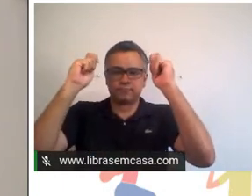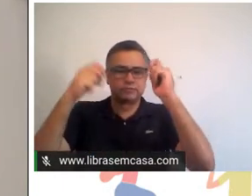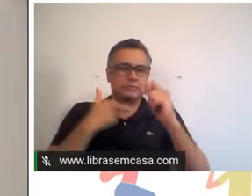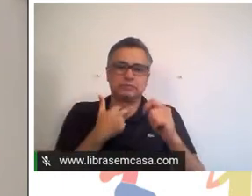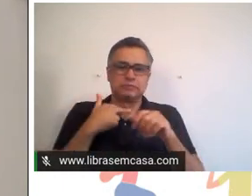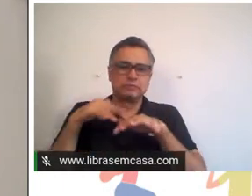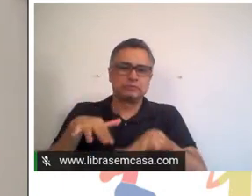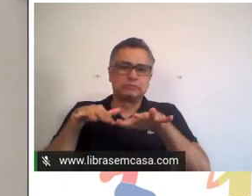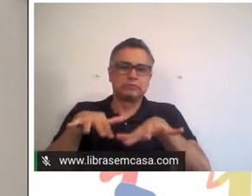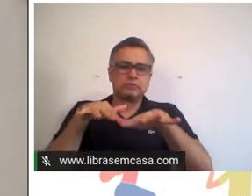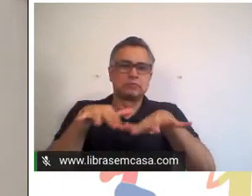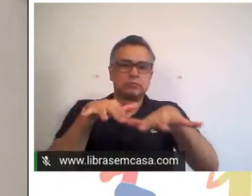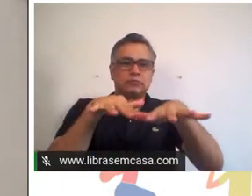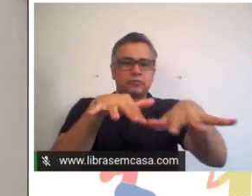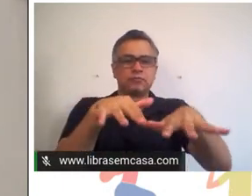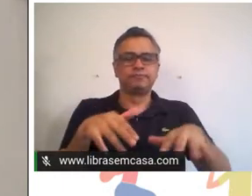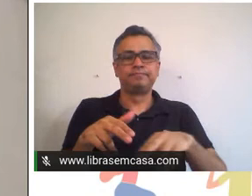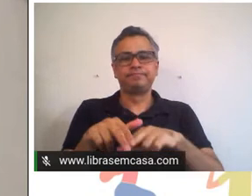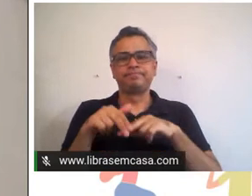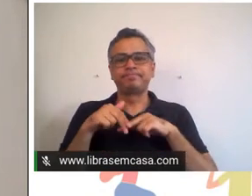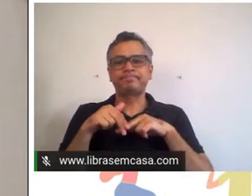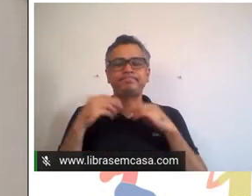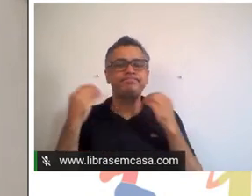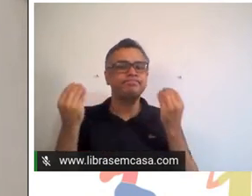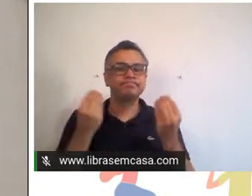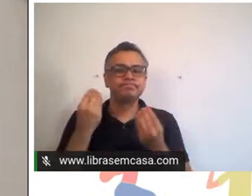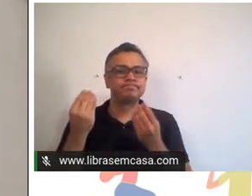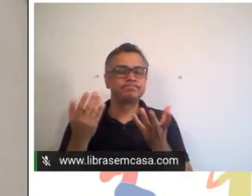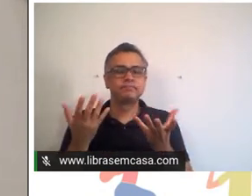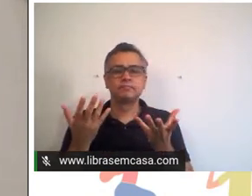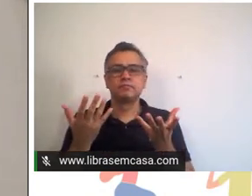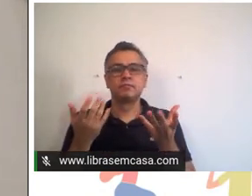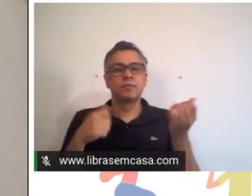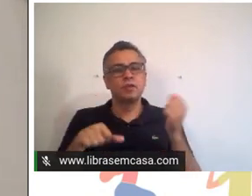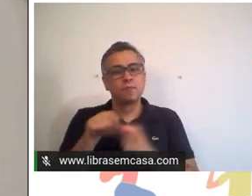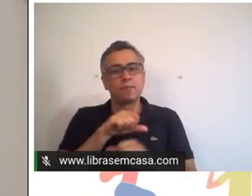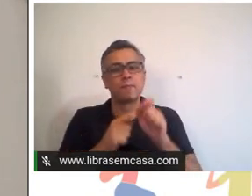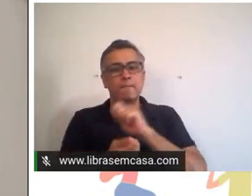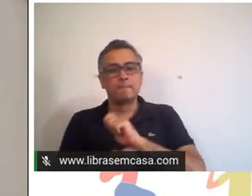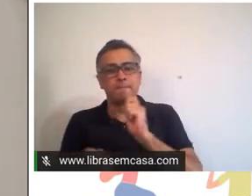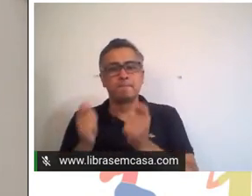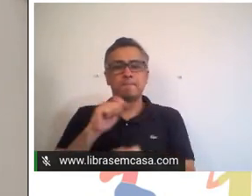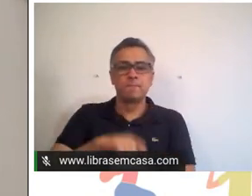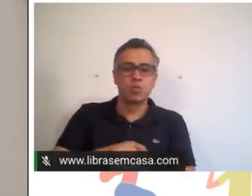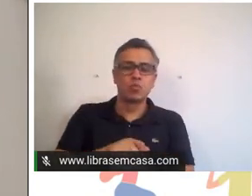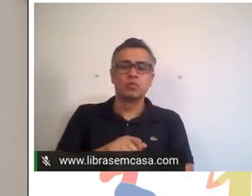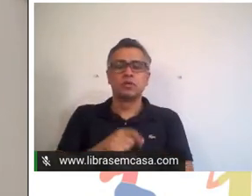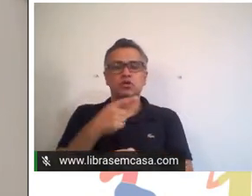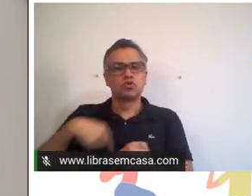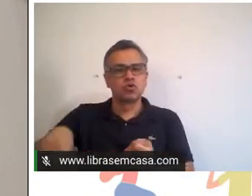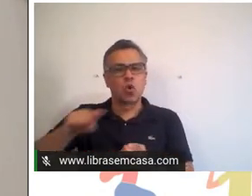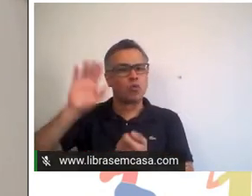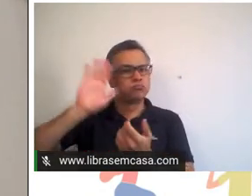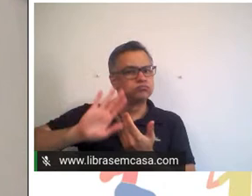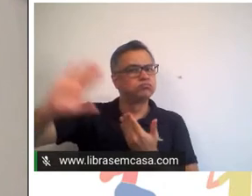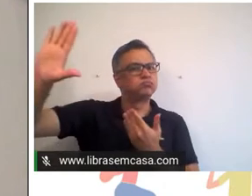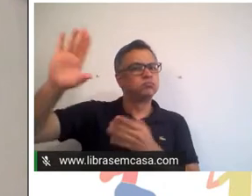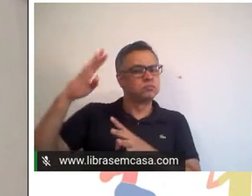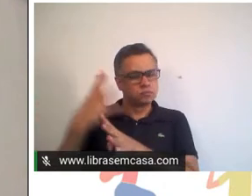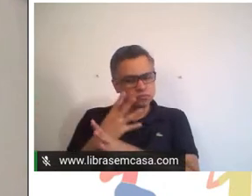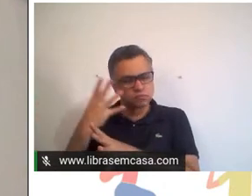manifestación, entonces estamos encontrando nuevas formas de sostener y de mantener